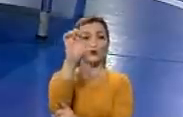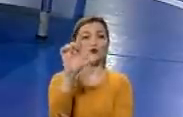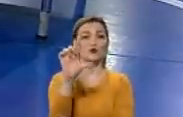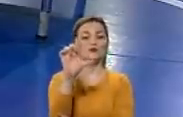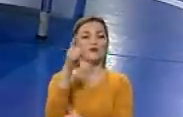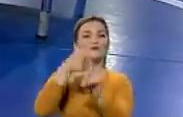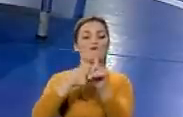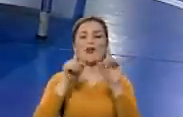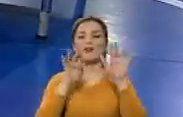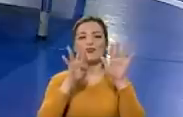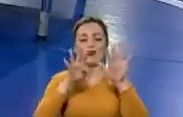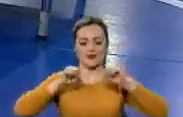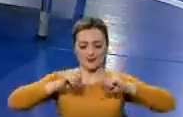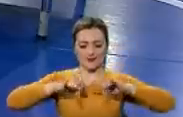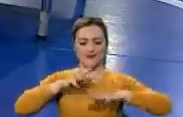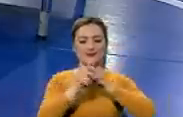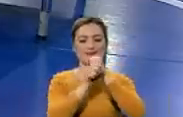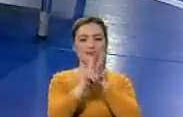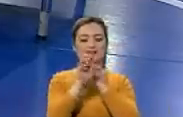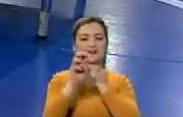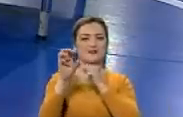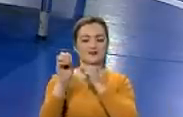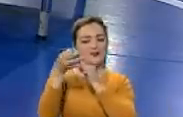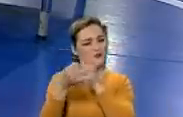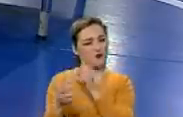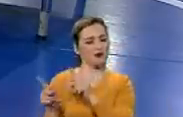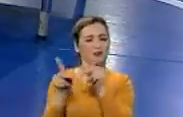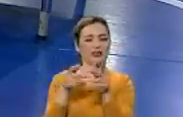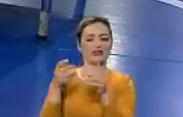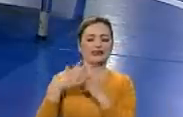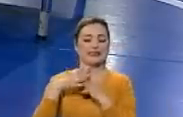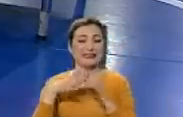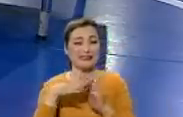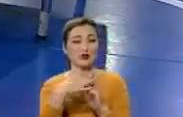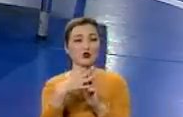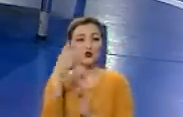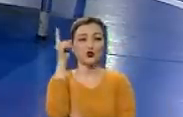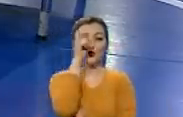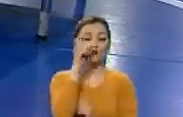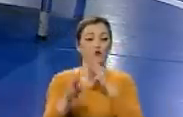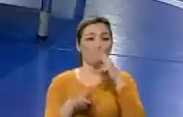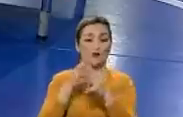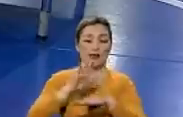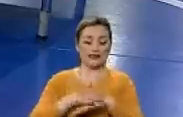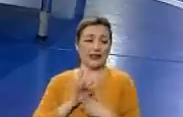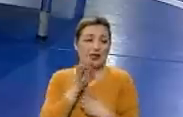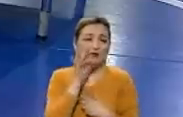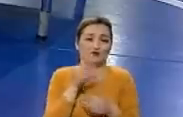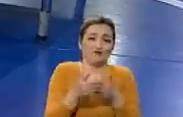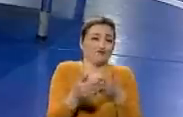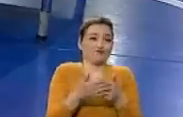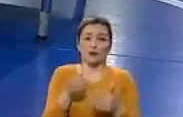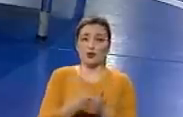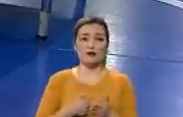noveno mes de 2020, así que hay que cumplir con lo planificado, pese a la situación que atraviesa el país y el mundo por la pandemia del coronavirus.